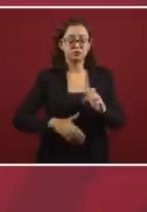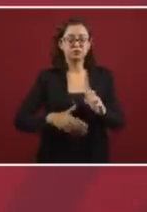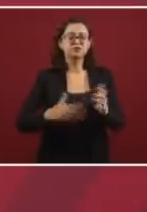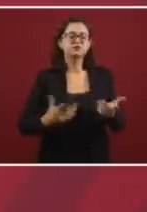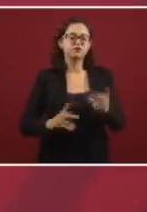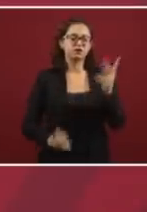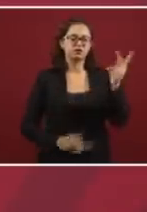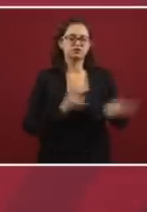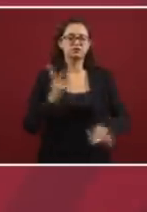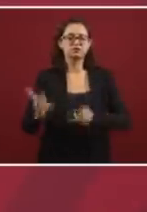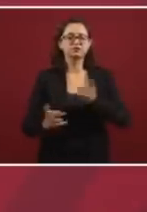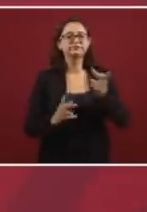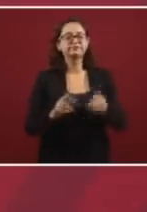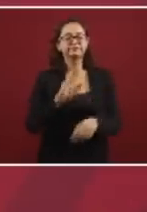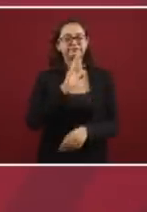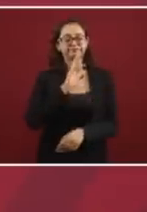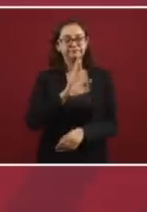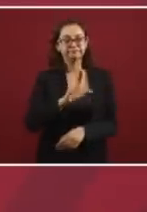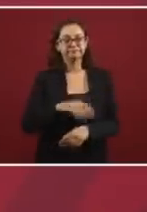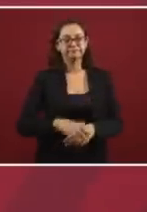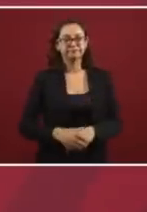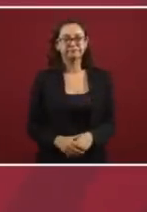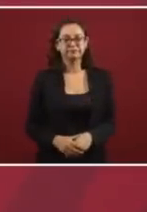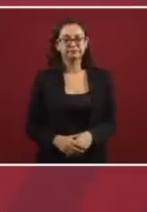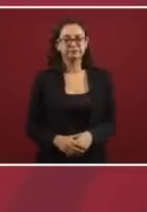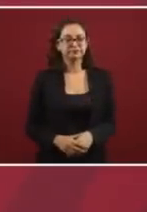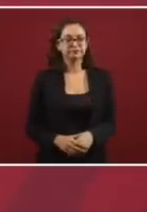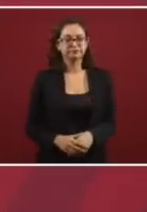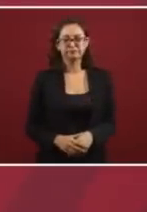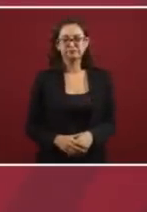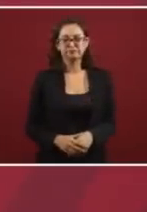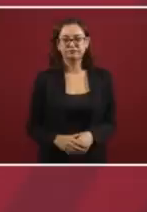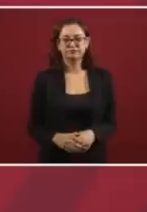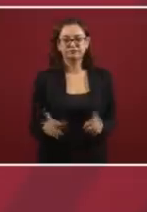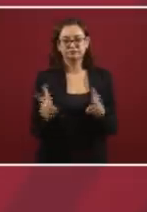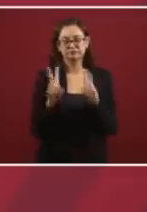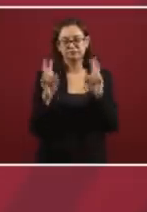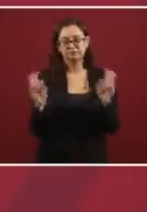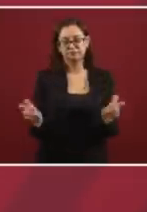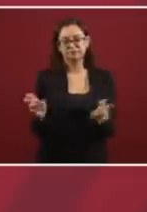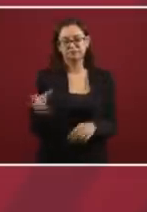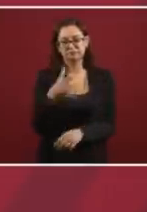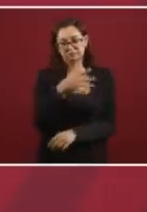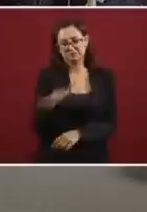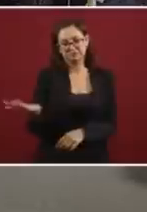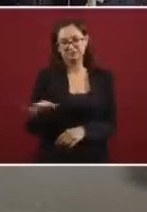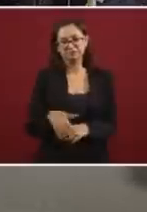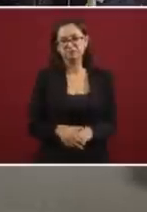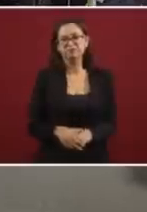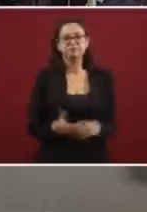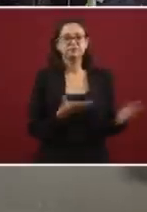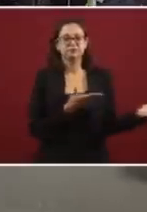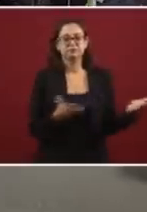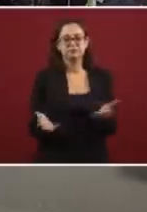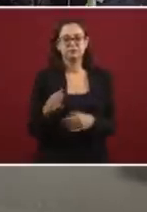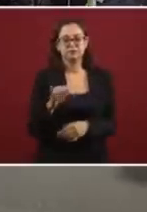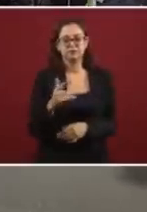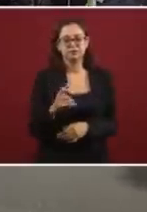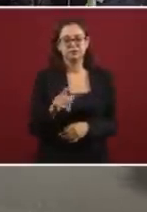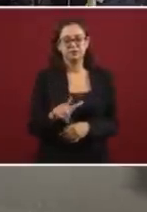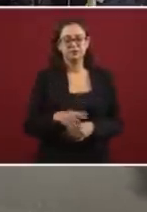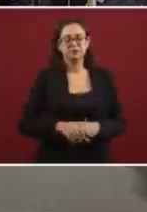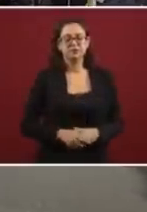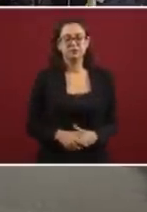y respuestas en temas generales entonces le damos la palabra a miguel